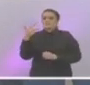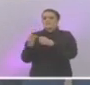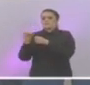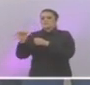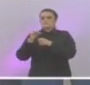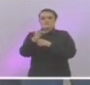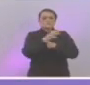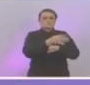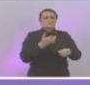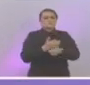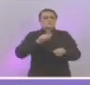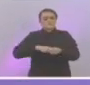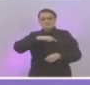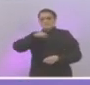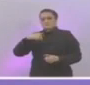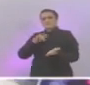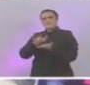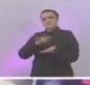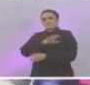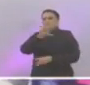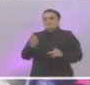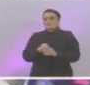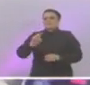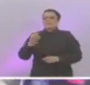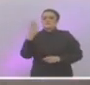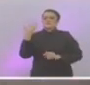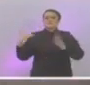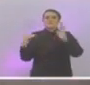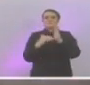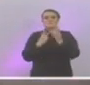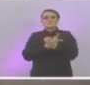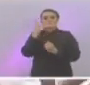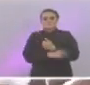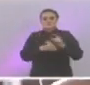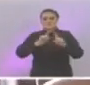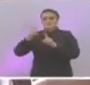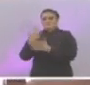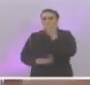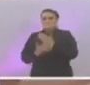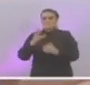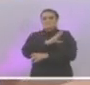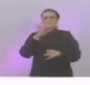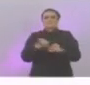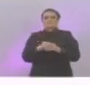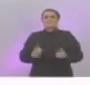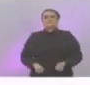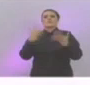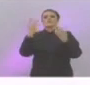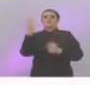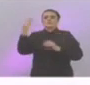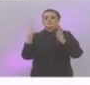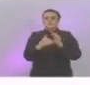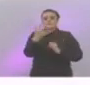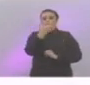del estado, hemos apoyado un total de 35 mil proyectos productivos con una colocación de casi 2.500